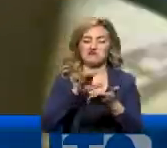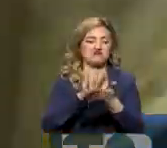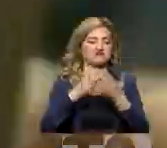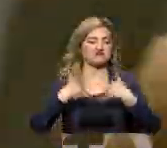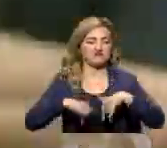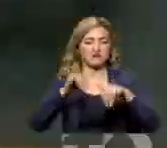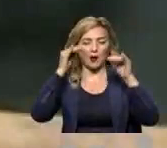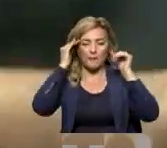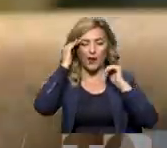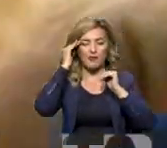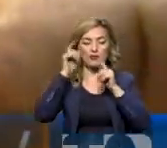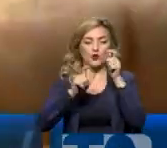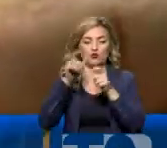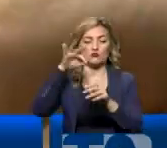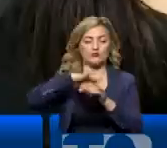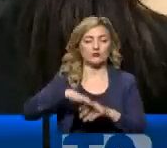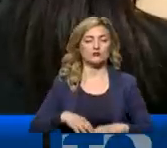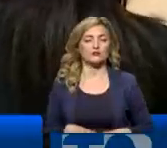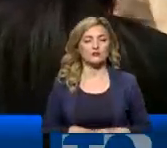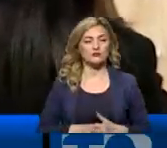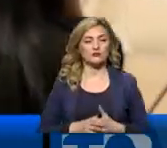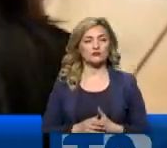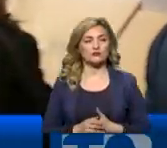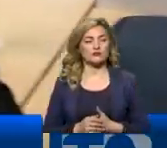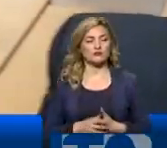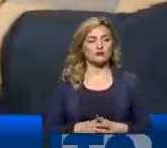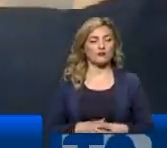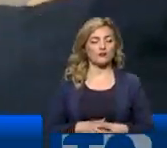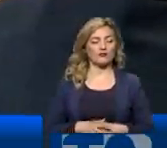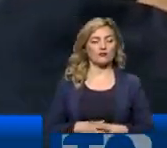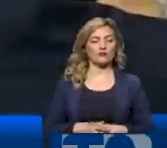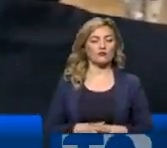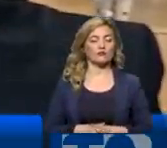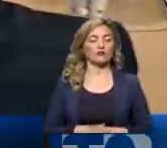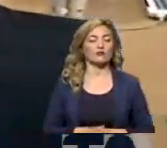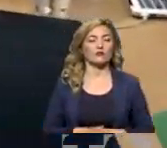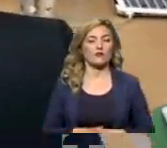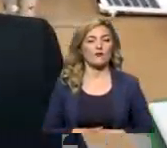mente de los electores. En Quito, Daniela Valencia, 24 horas.